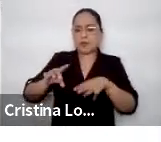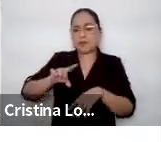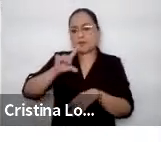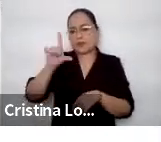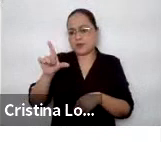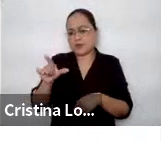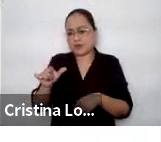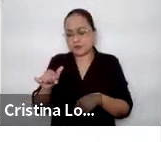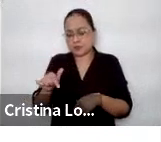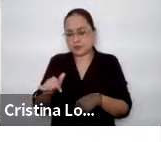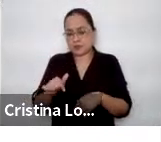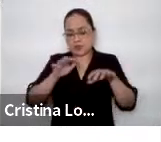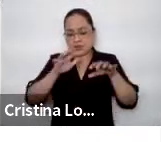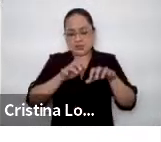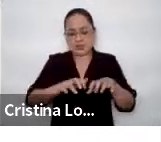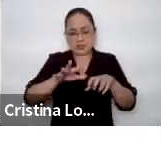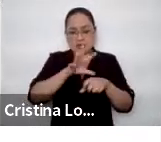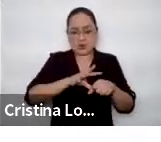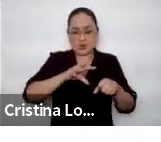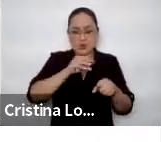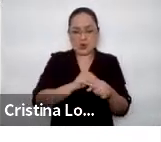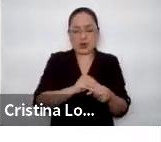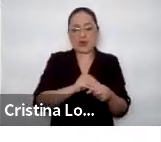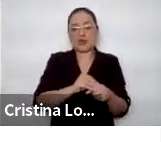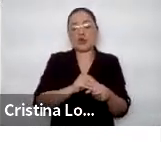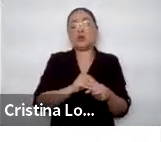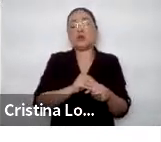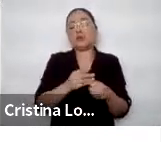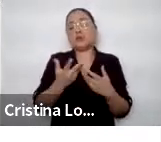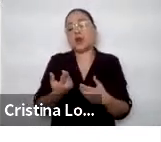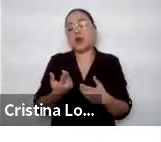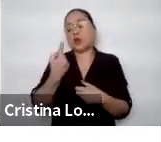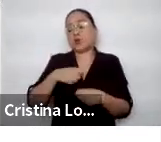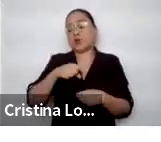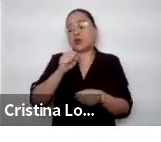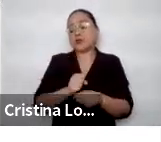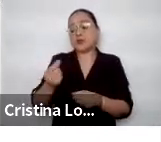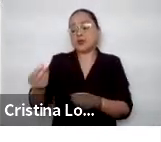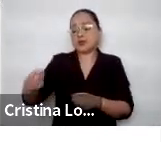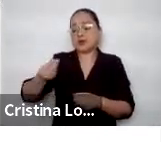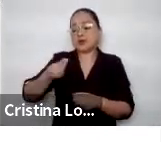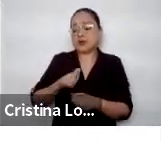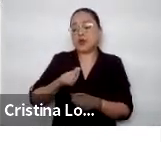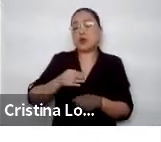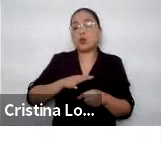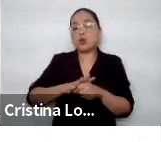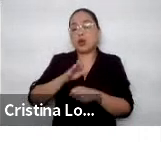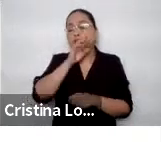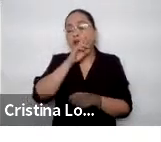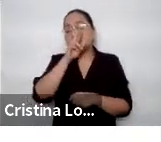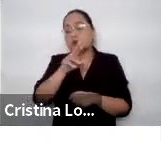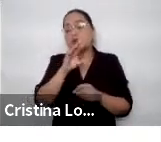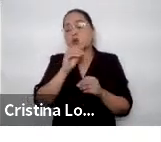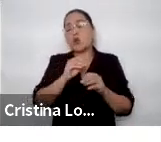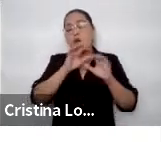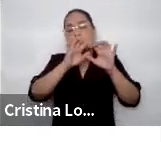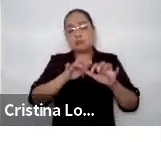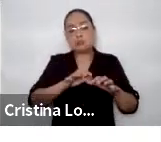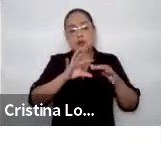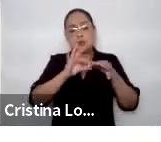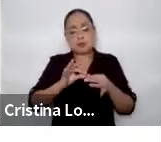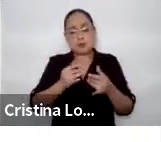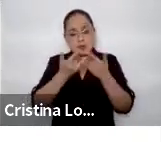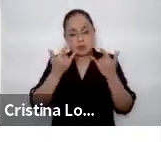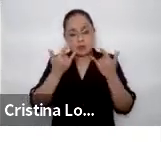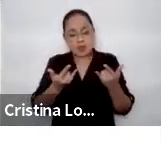publicado. Pero si una semana después nos mandan la ejecutoria o precedente, entonces ya no hay